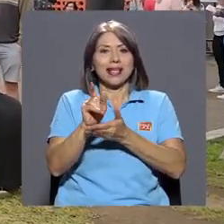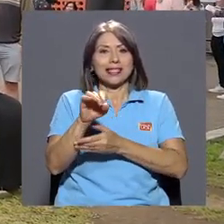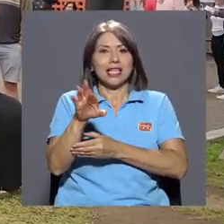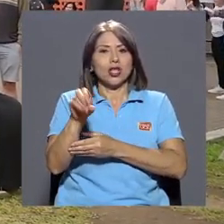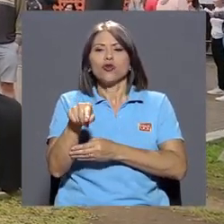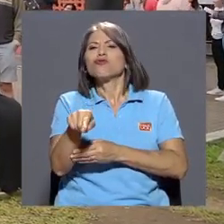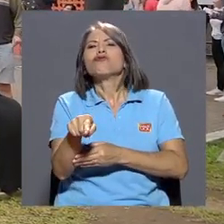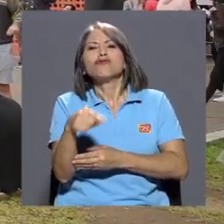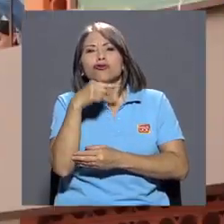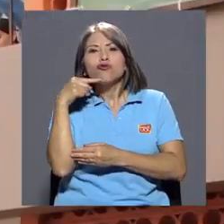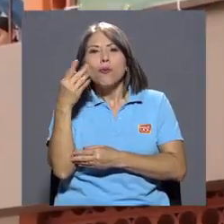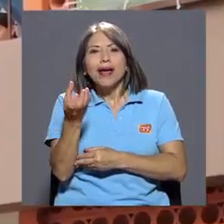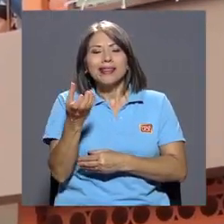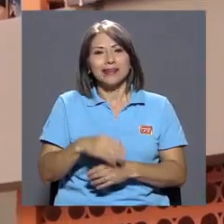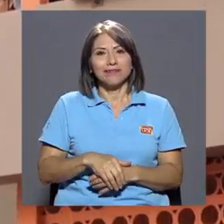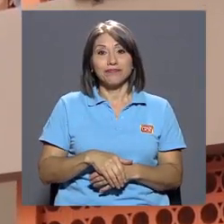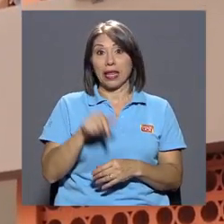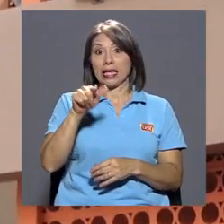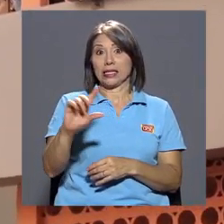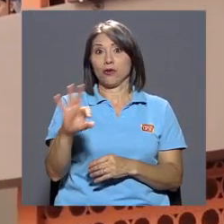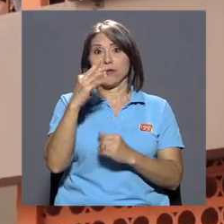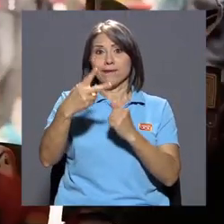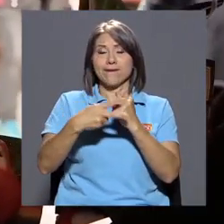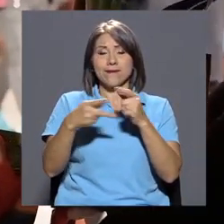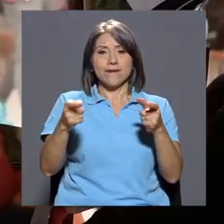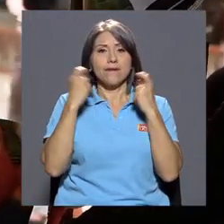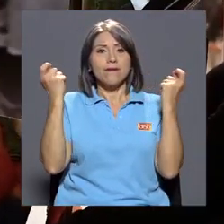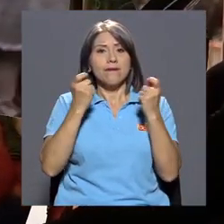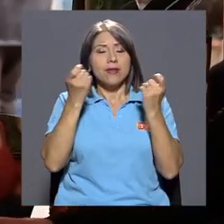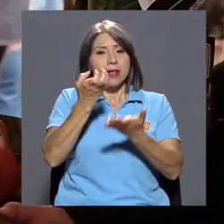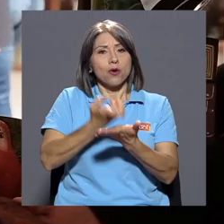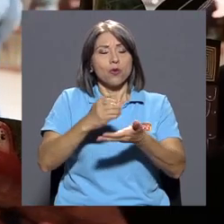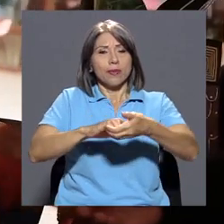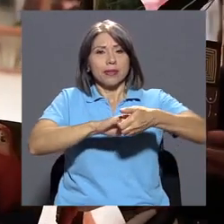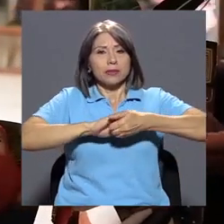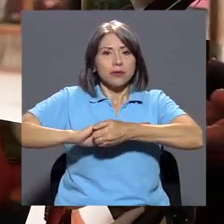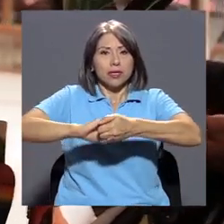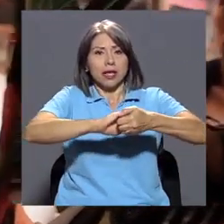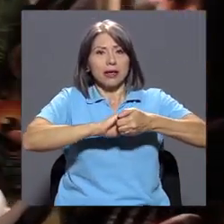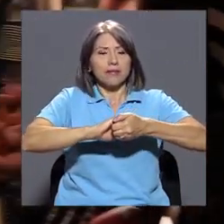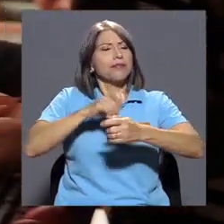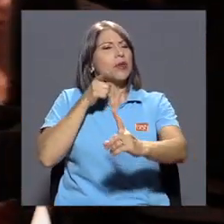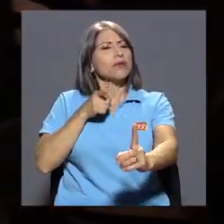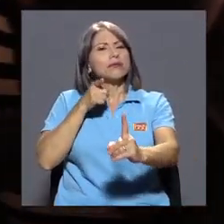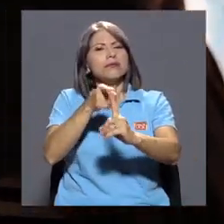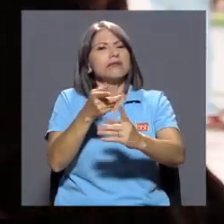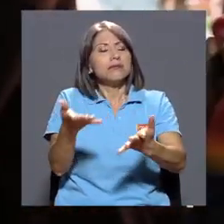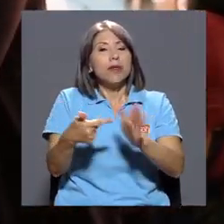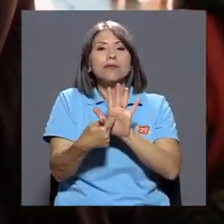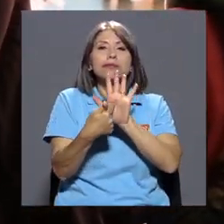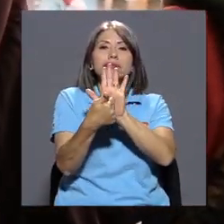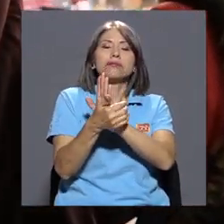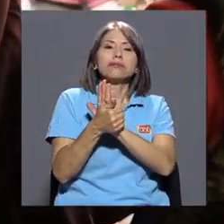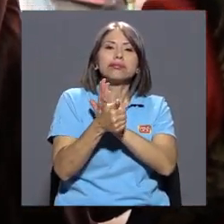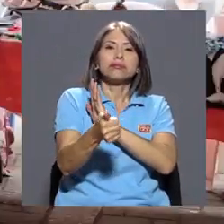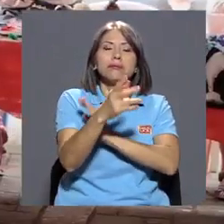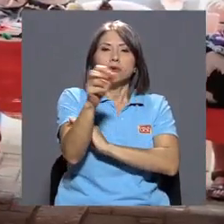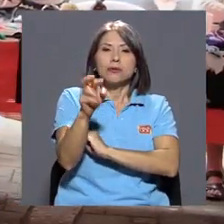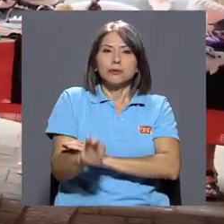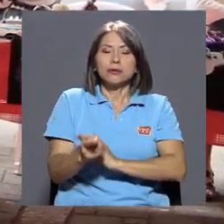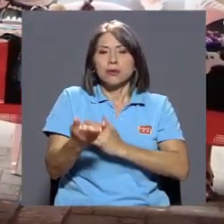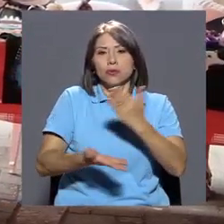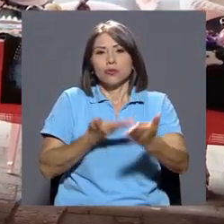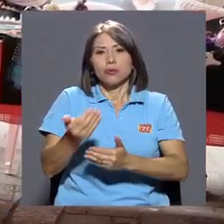mesa del costarricense los valores nutricionales de la comida que se ha perdido en la industrialización. Ahorita le estamos dando valor agregado al